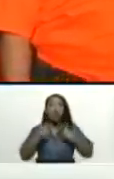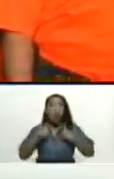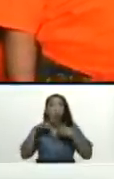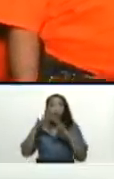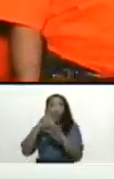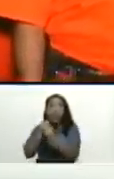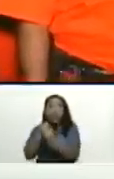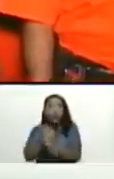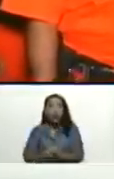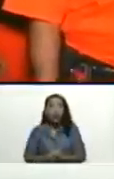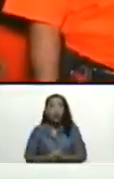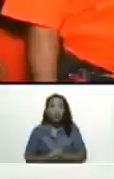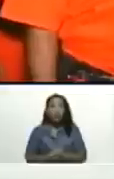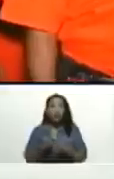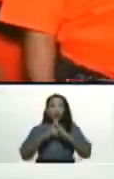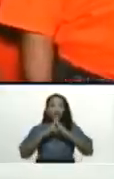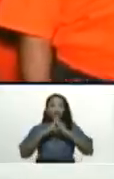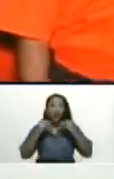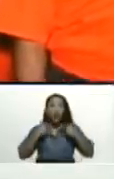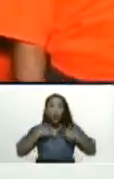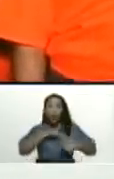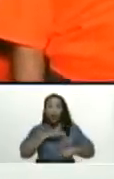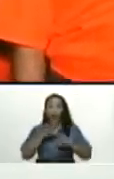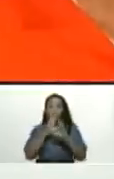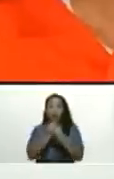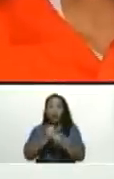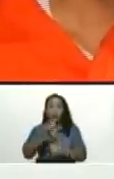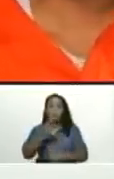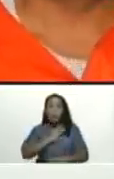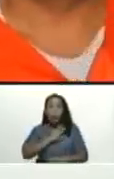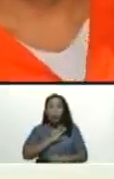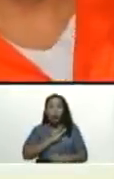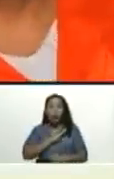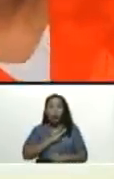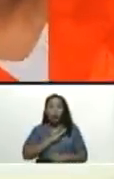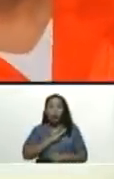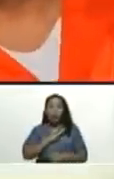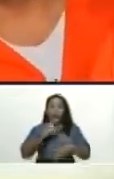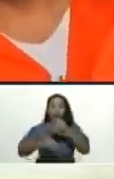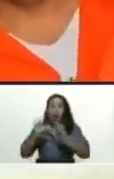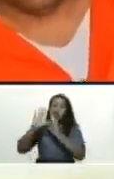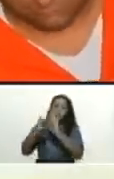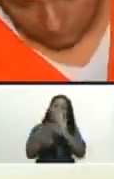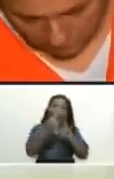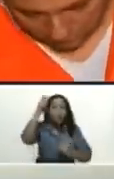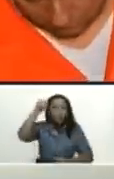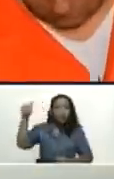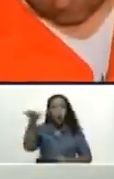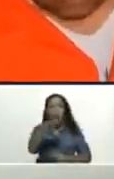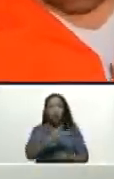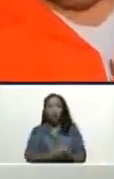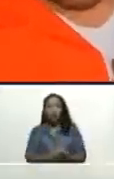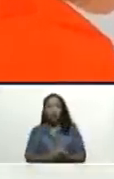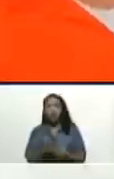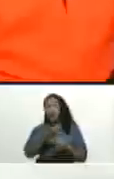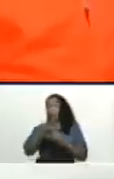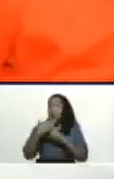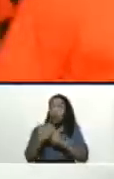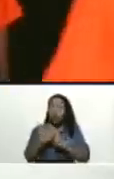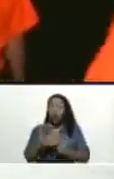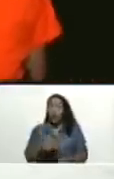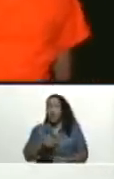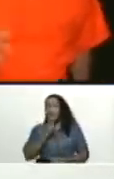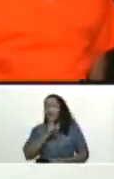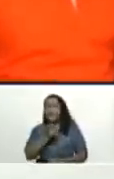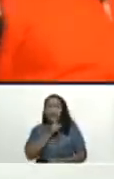confianza, toda nuestra confianza, y terminaron robando al pueblo en circunstancias tan difíciles.